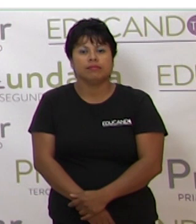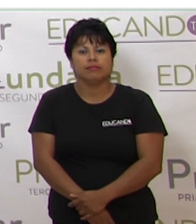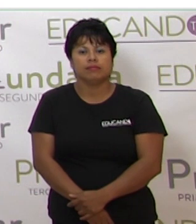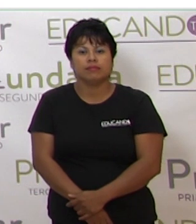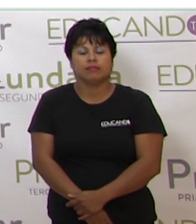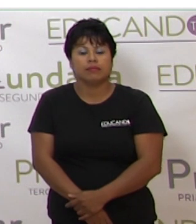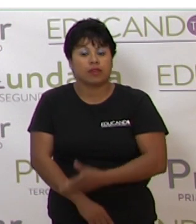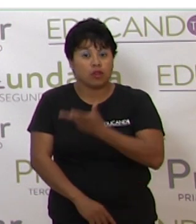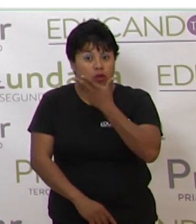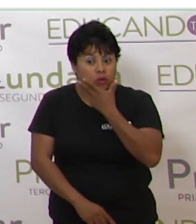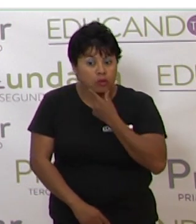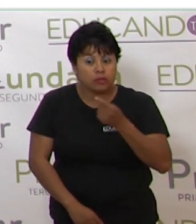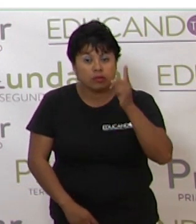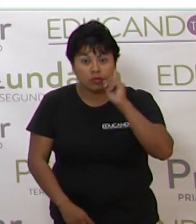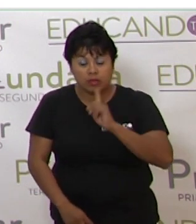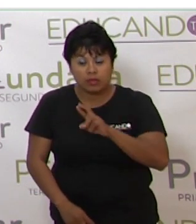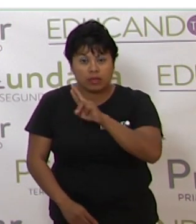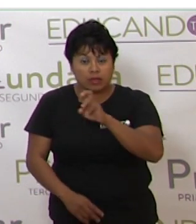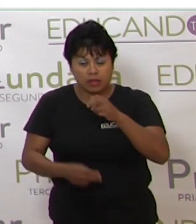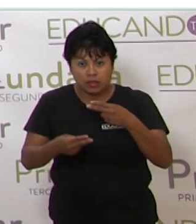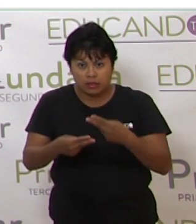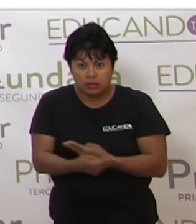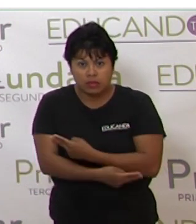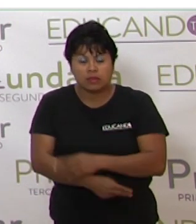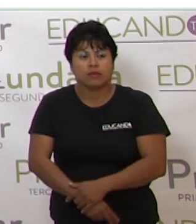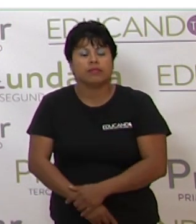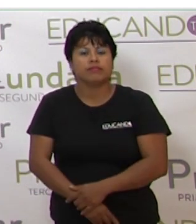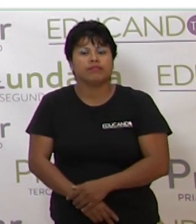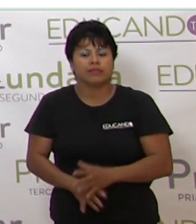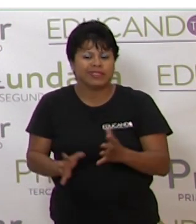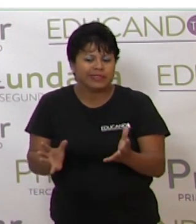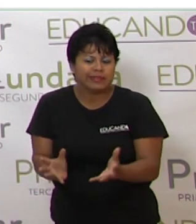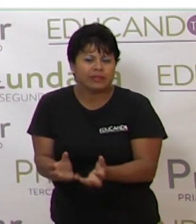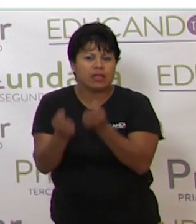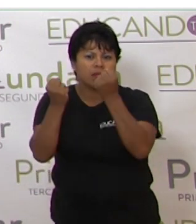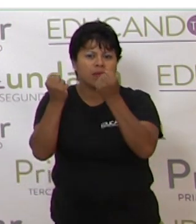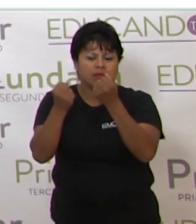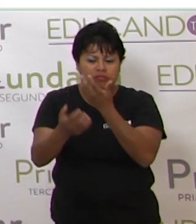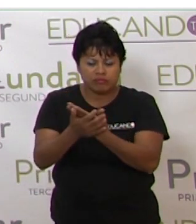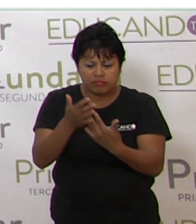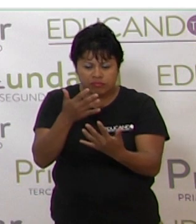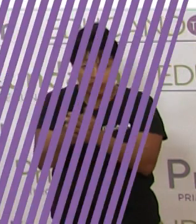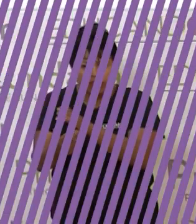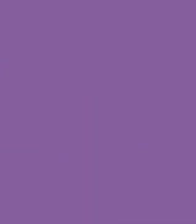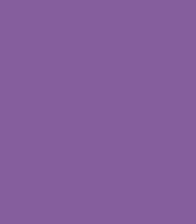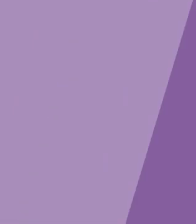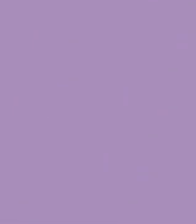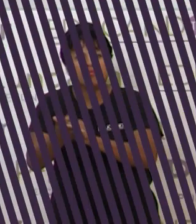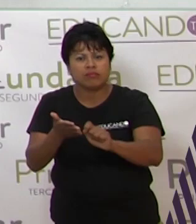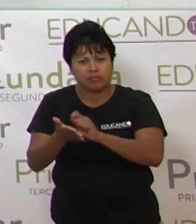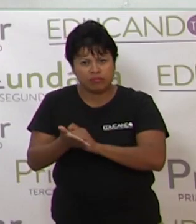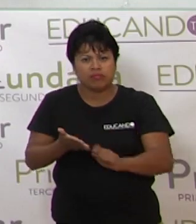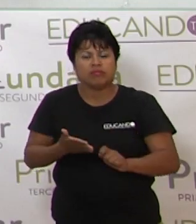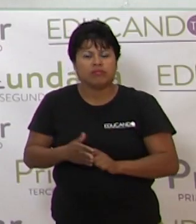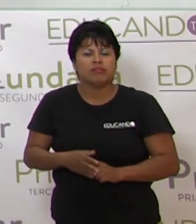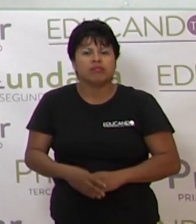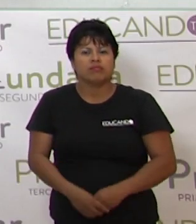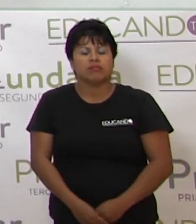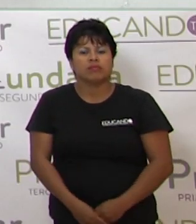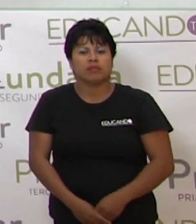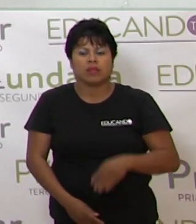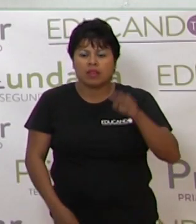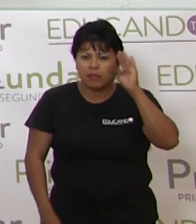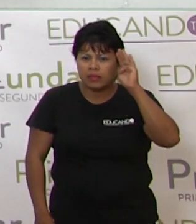los hombres y mujeres del Renacimiento rescatan las obras literarias del